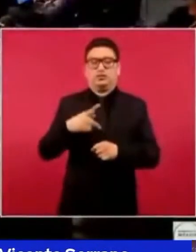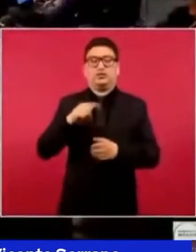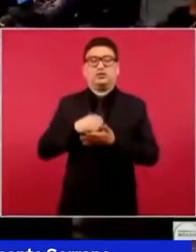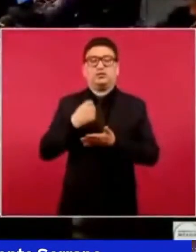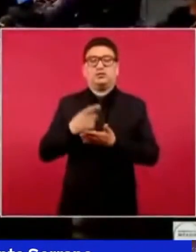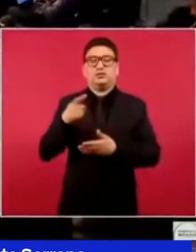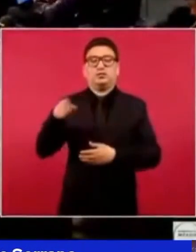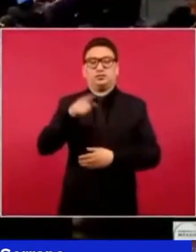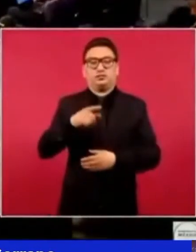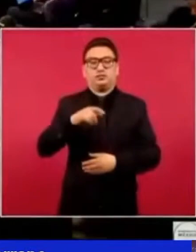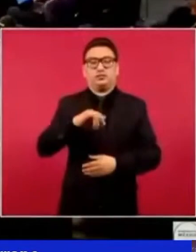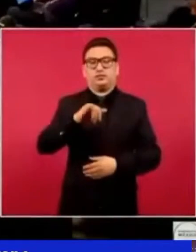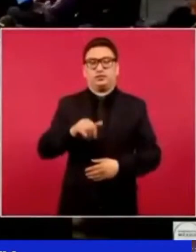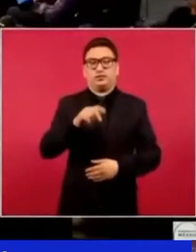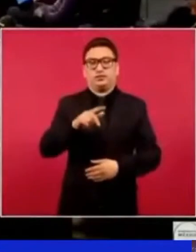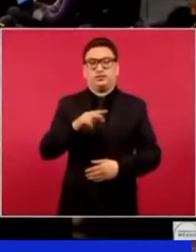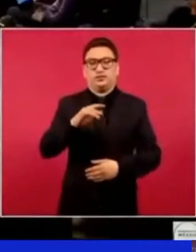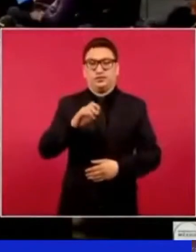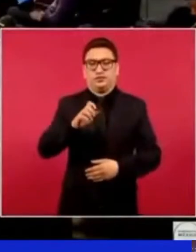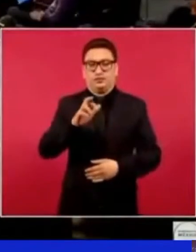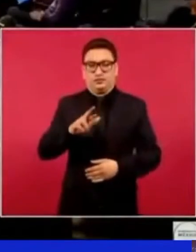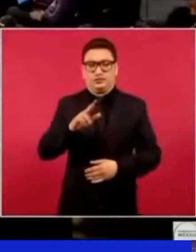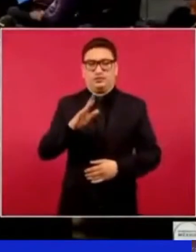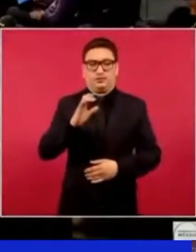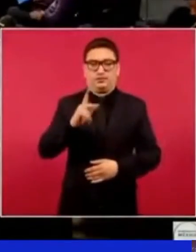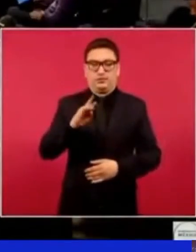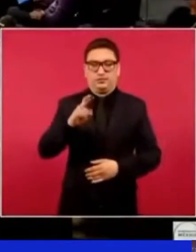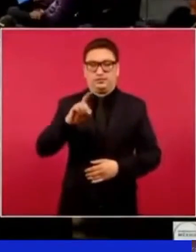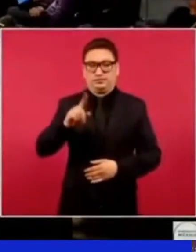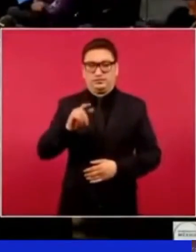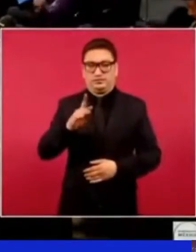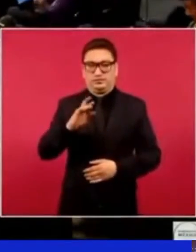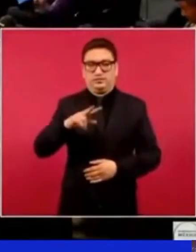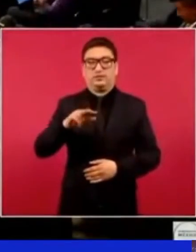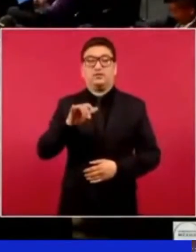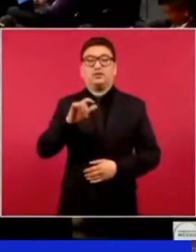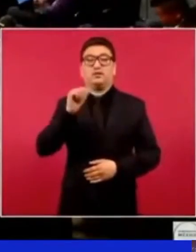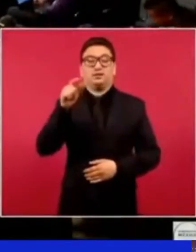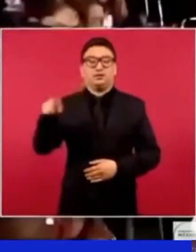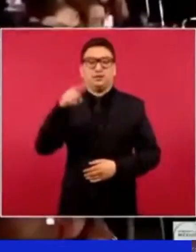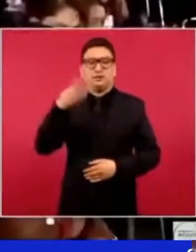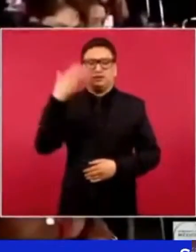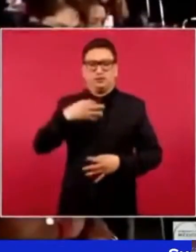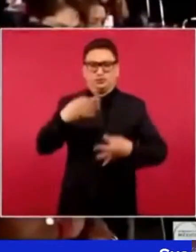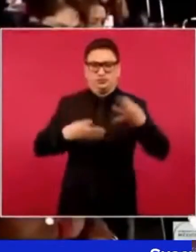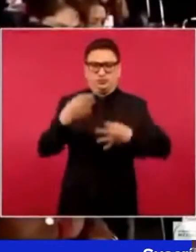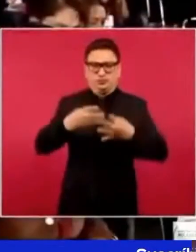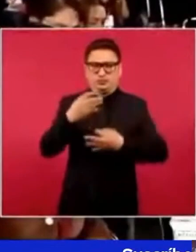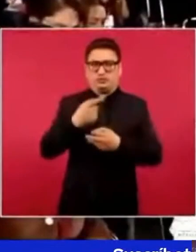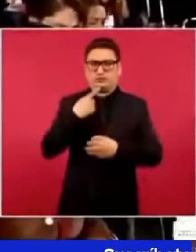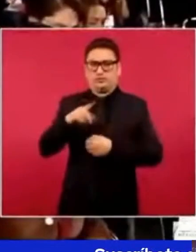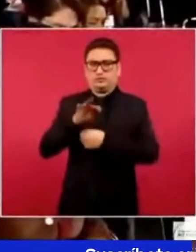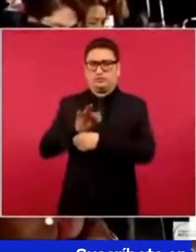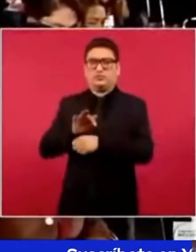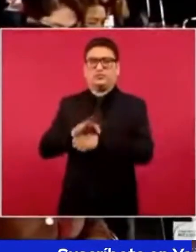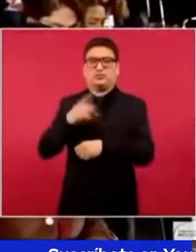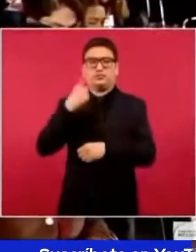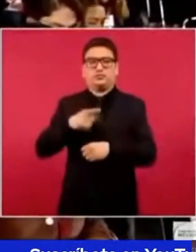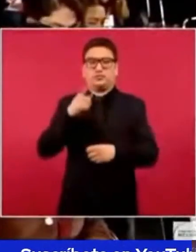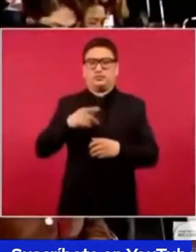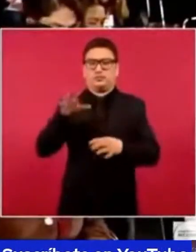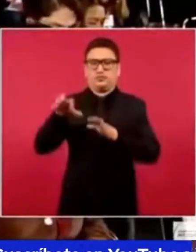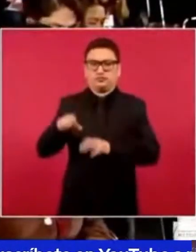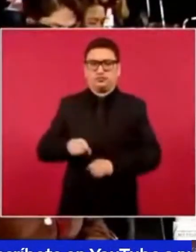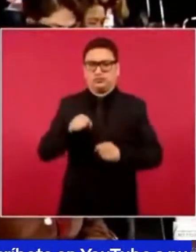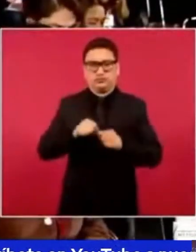Francisco Javier García Cabeza de Vaca. El día de ayer se dio a conocer que un juez le concedió un amparo que cancela, deja sin efecto la orden de aprehensión que tenía